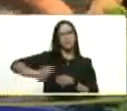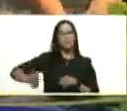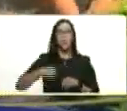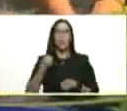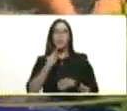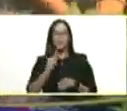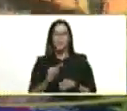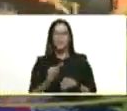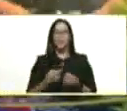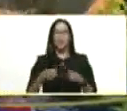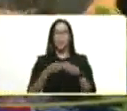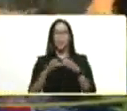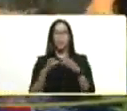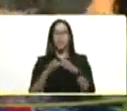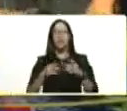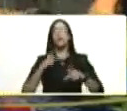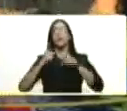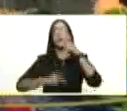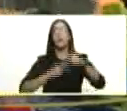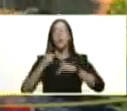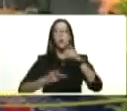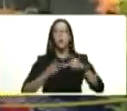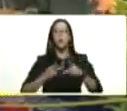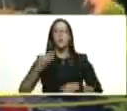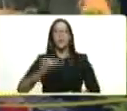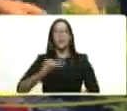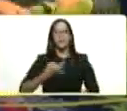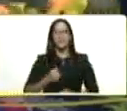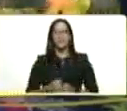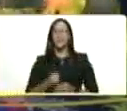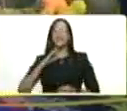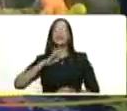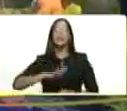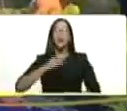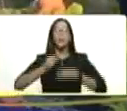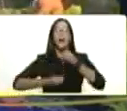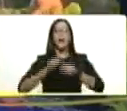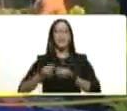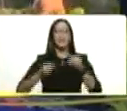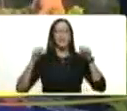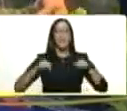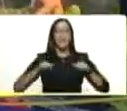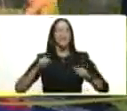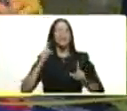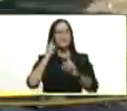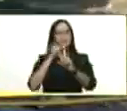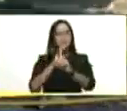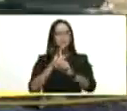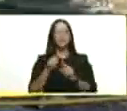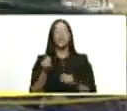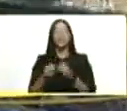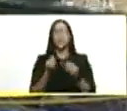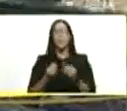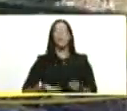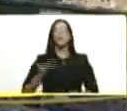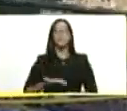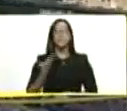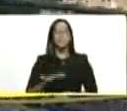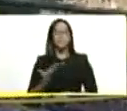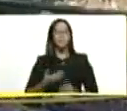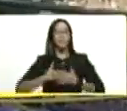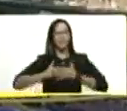se traduce en un producto de calidad. Eso estamos haciendo en este centro como objetivo fundamental para garantizar